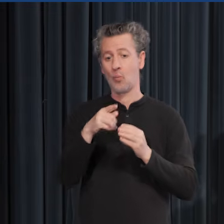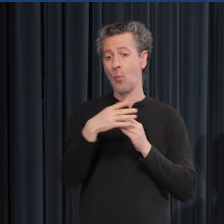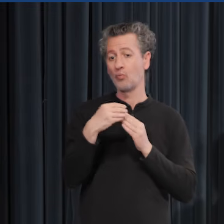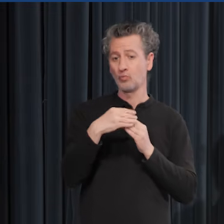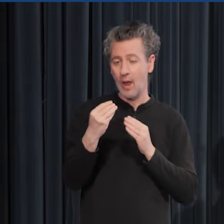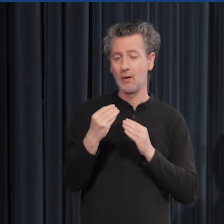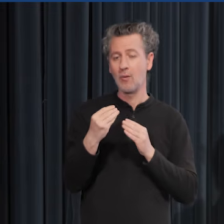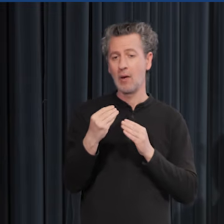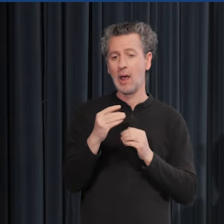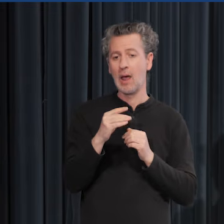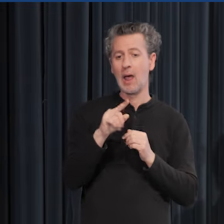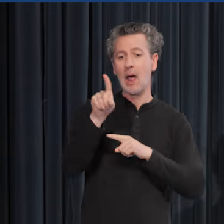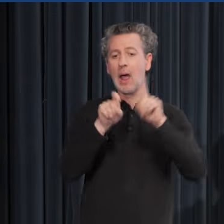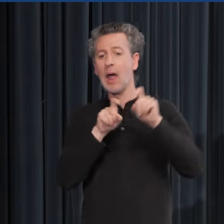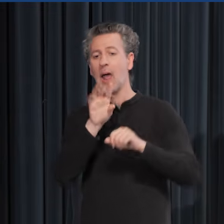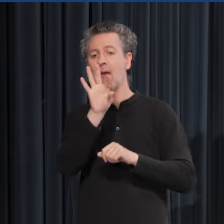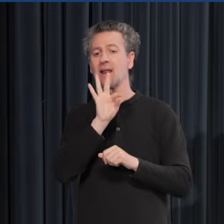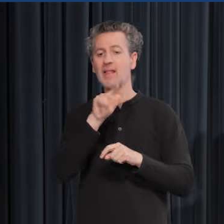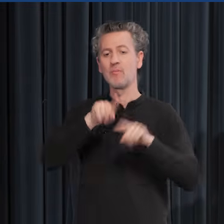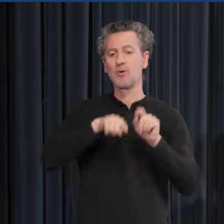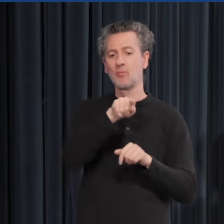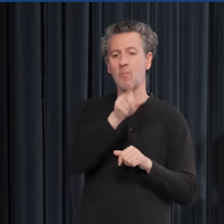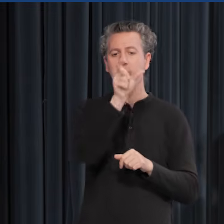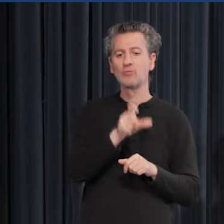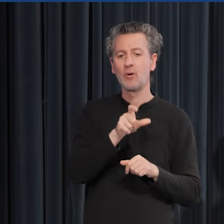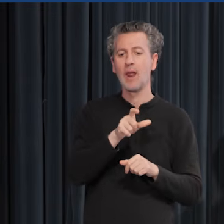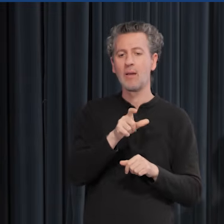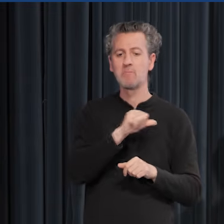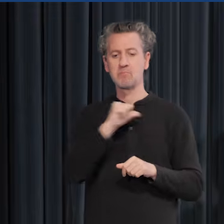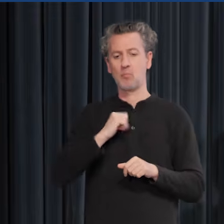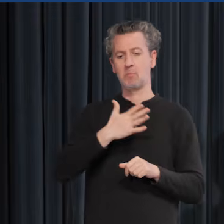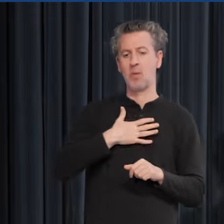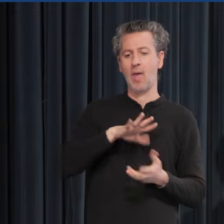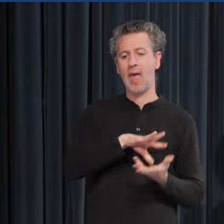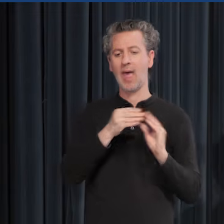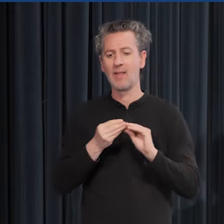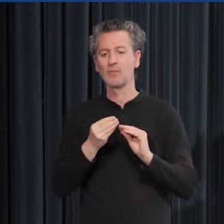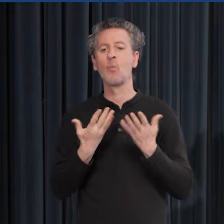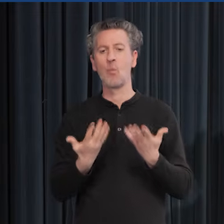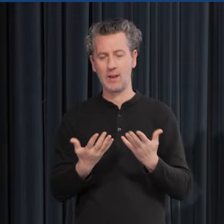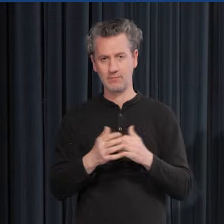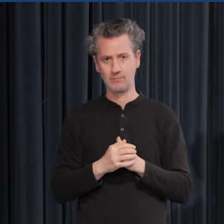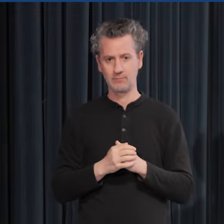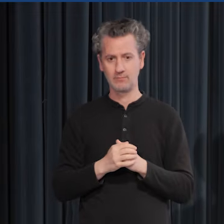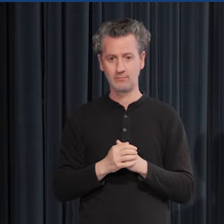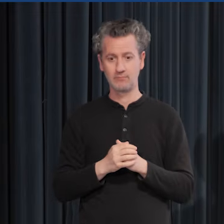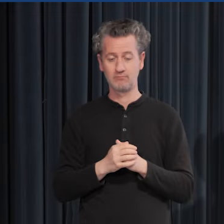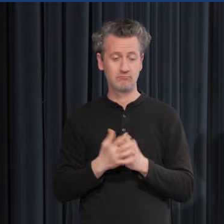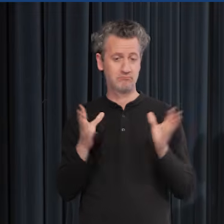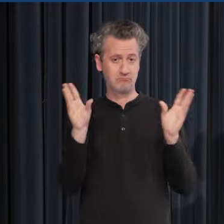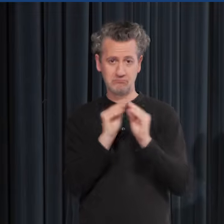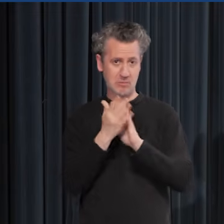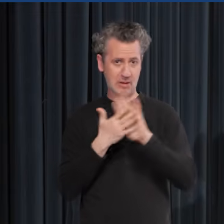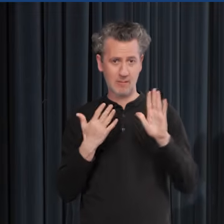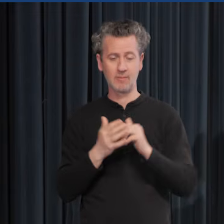usuario, poder elegir en base a tus circunstancias personales cuál es la que más se adapta. Así de una manera rápida. Tenemos